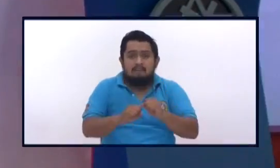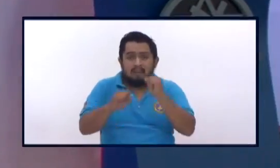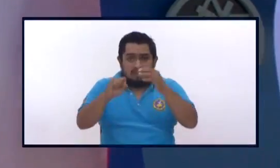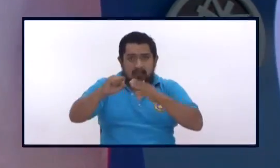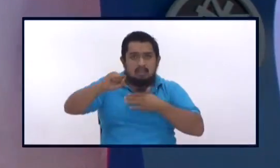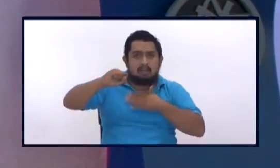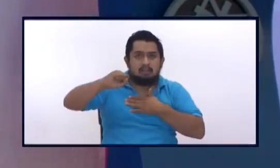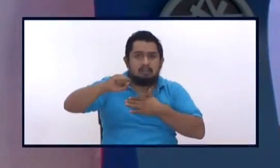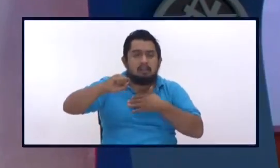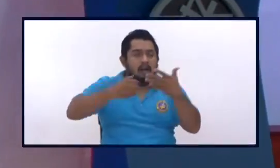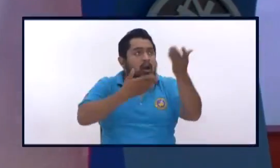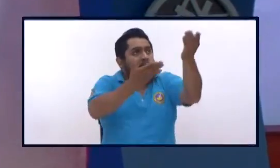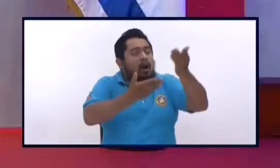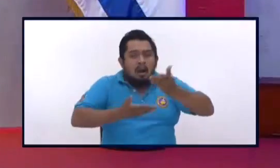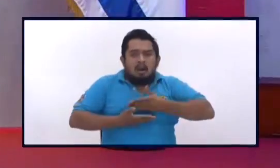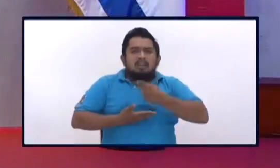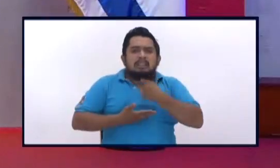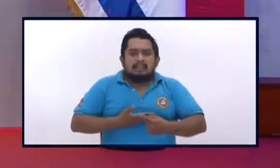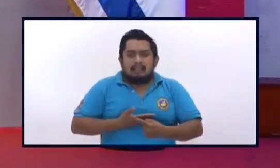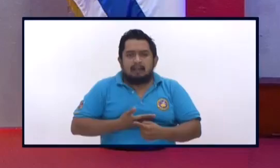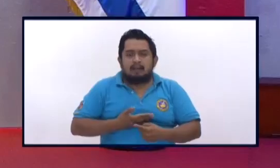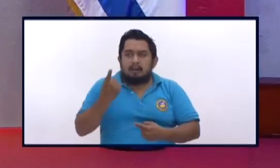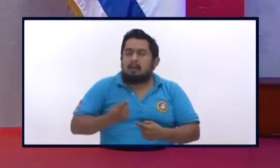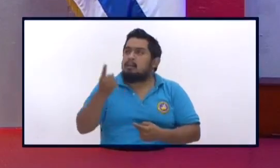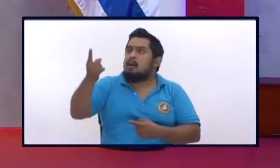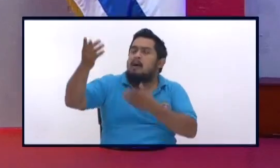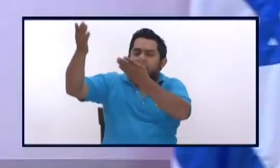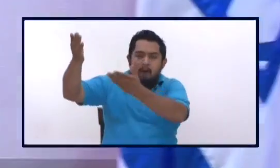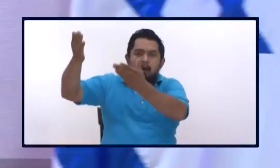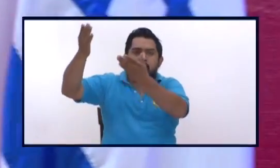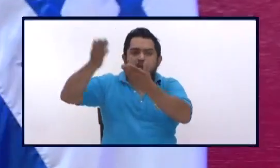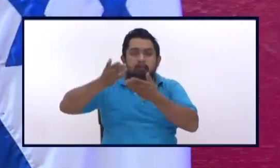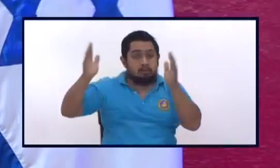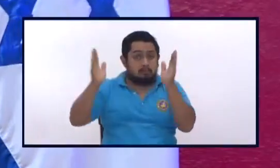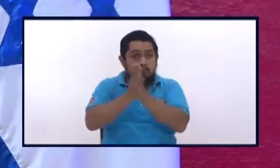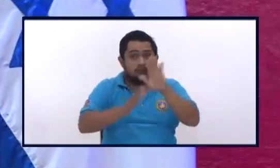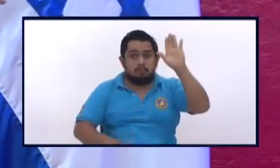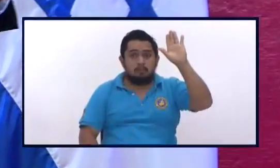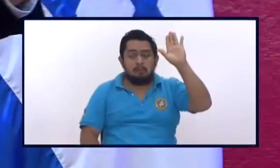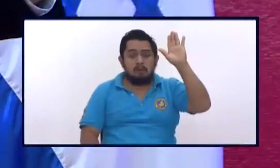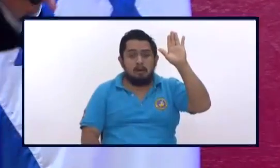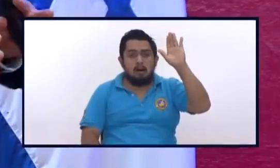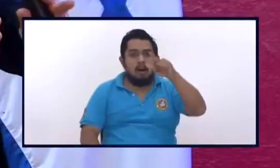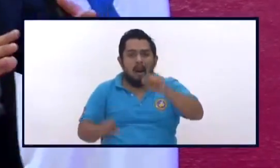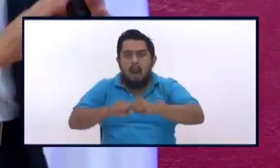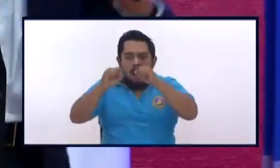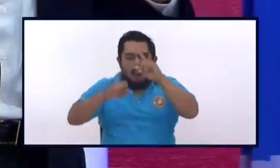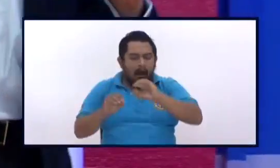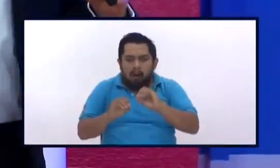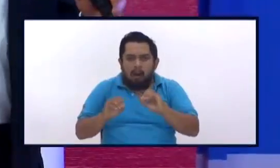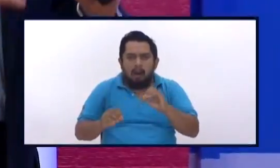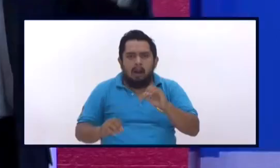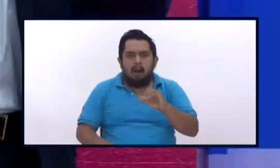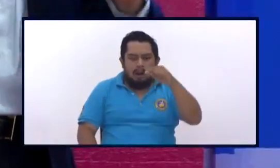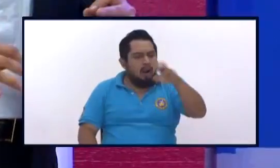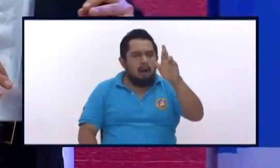nuestro socorro según lo dice la palabra vienen de dios alguien dice amén a eso entonces si no tienes fuerza hoy aquí está la